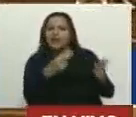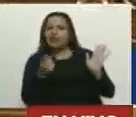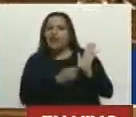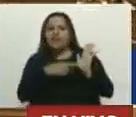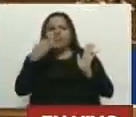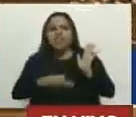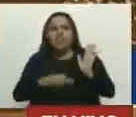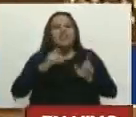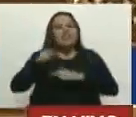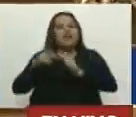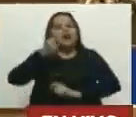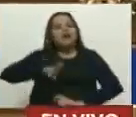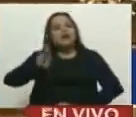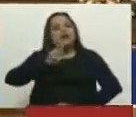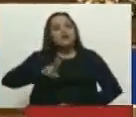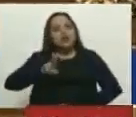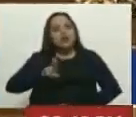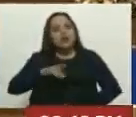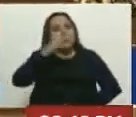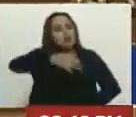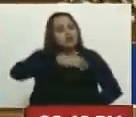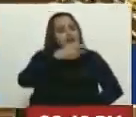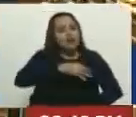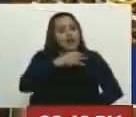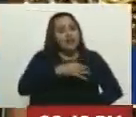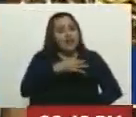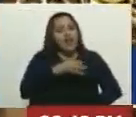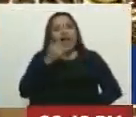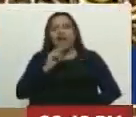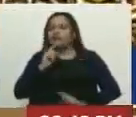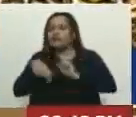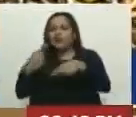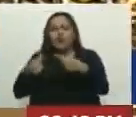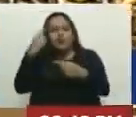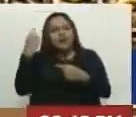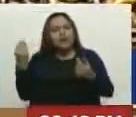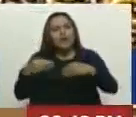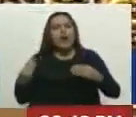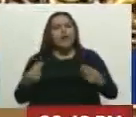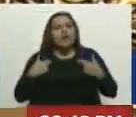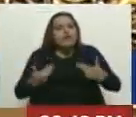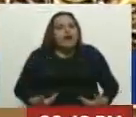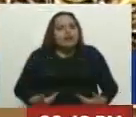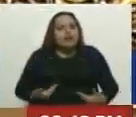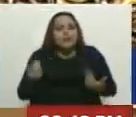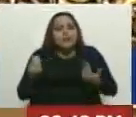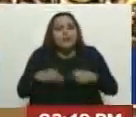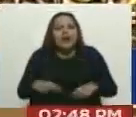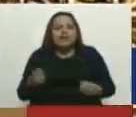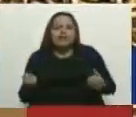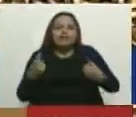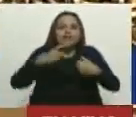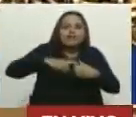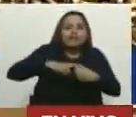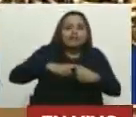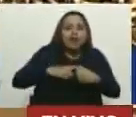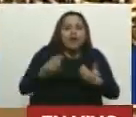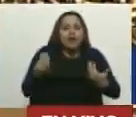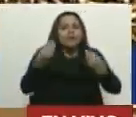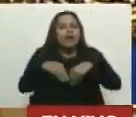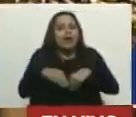sea útil para que la sociedad sea cada vez más humana, cada vez más inclusiva, cada